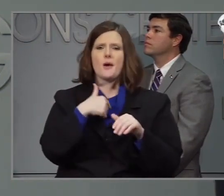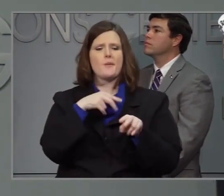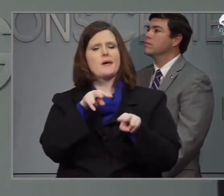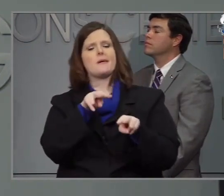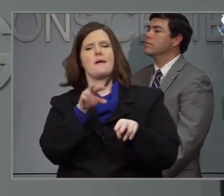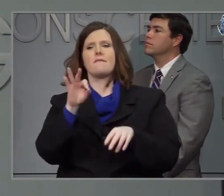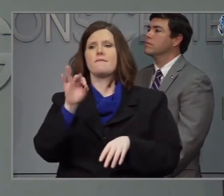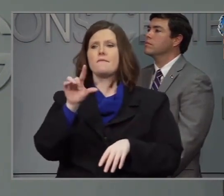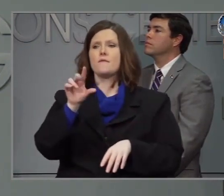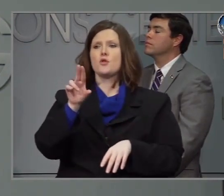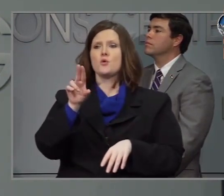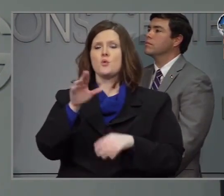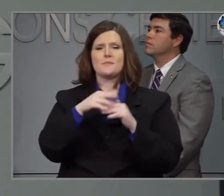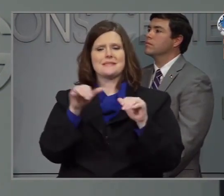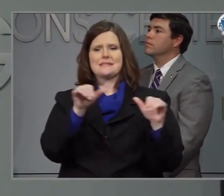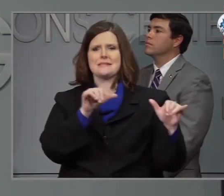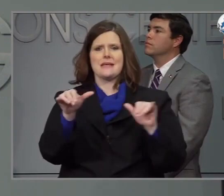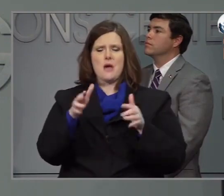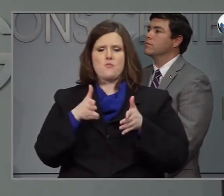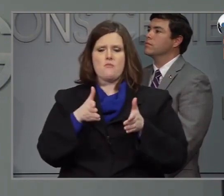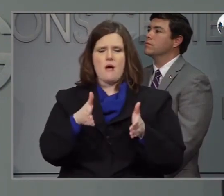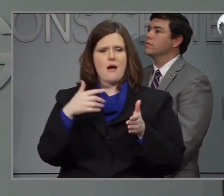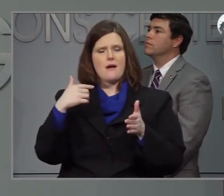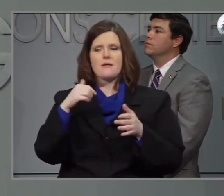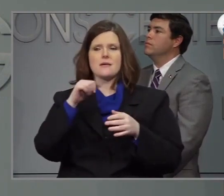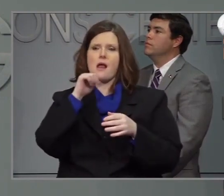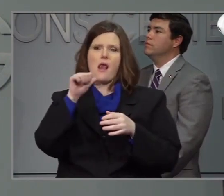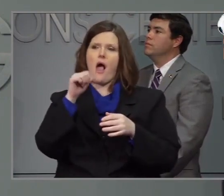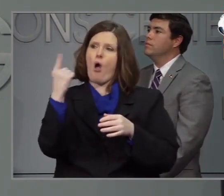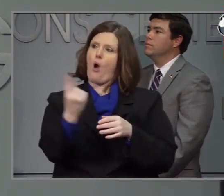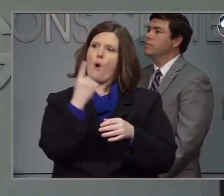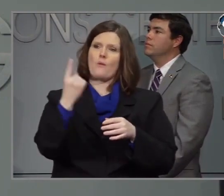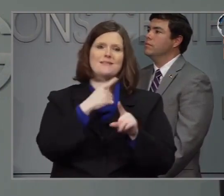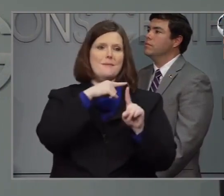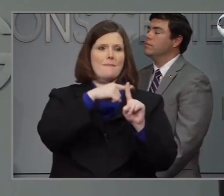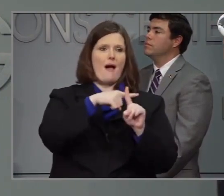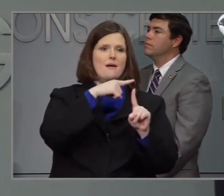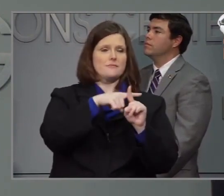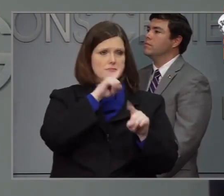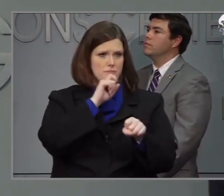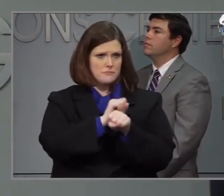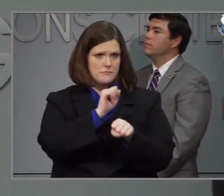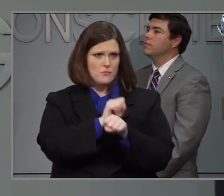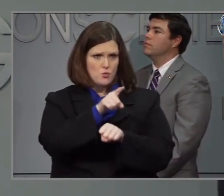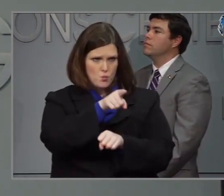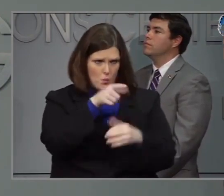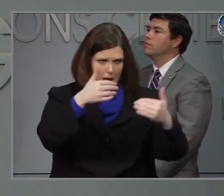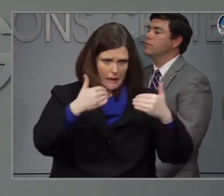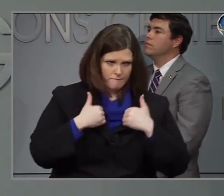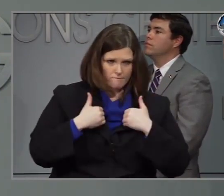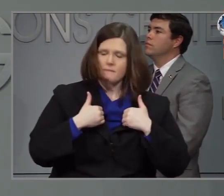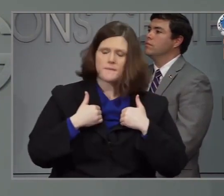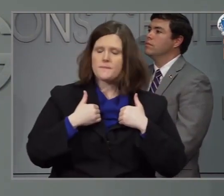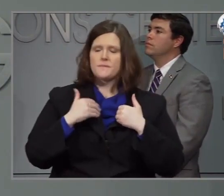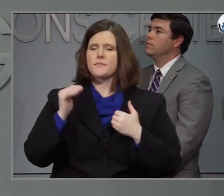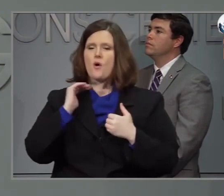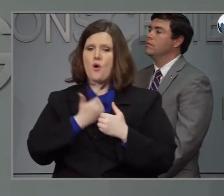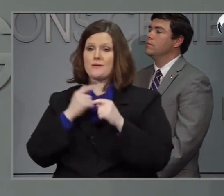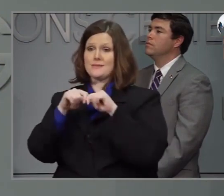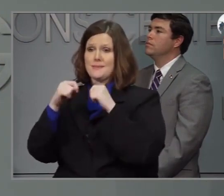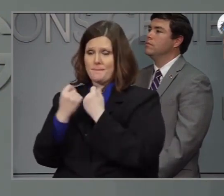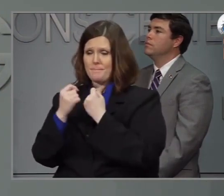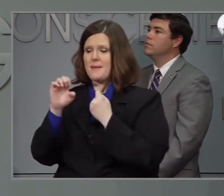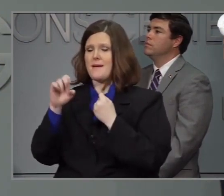como lo hacemos con la gripe cada temporada no necesariamente son resultados positivos sino nuestro equipo de epidemiología ha